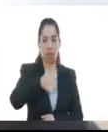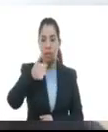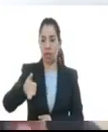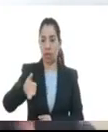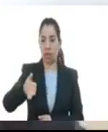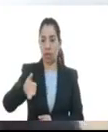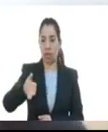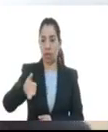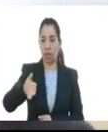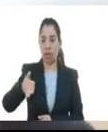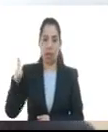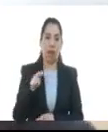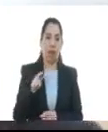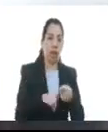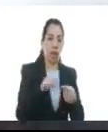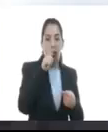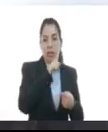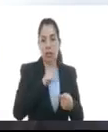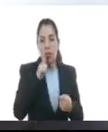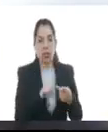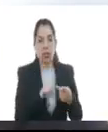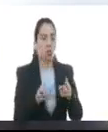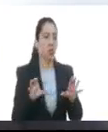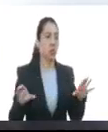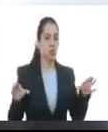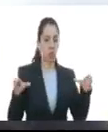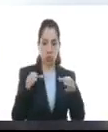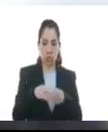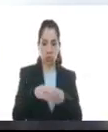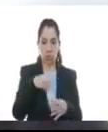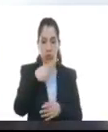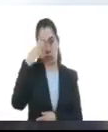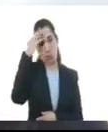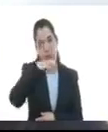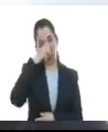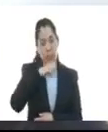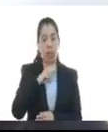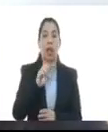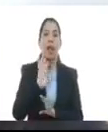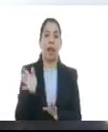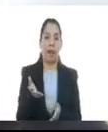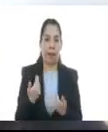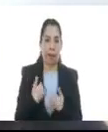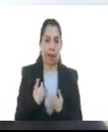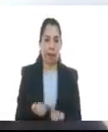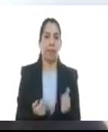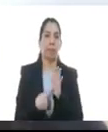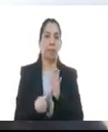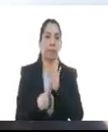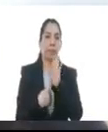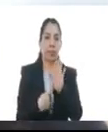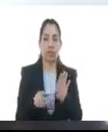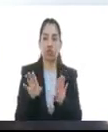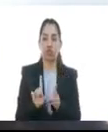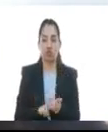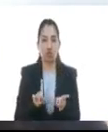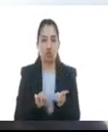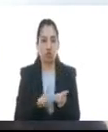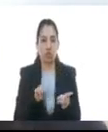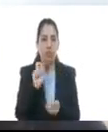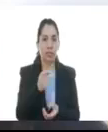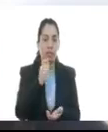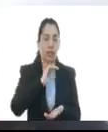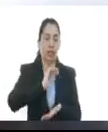lenguas, comunidades, pone la diferencia de decir dónde están los puntos que discriminan y que no son incluyentes y que